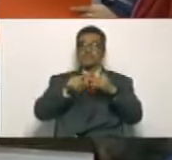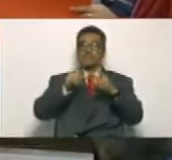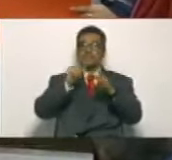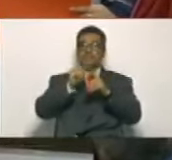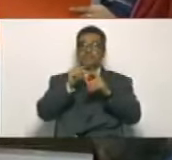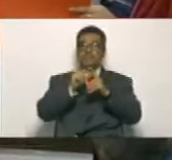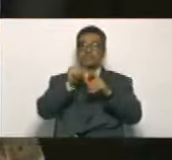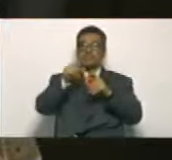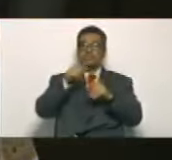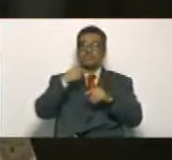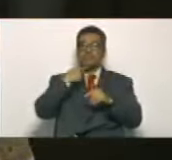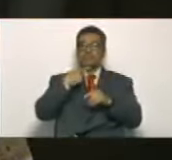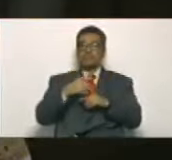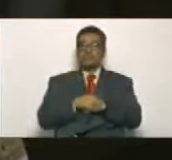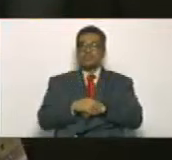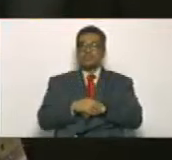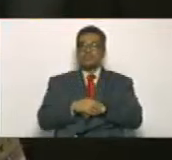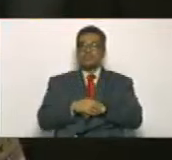que dice,